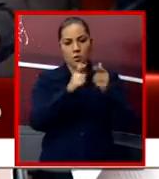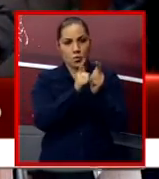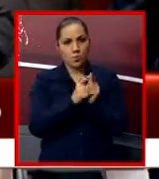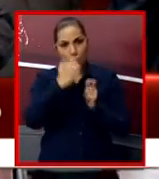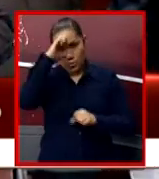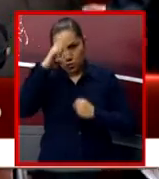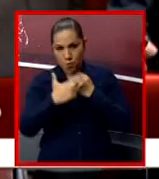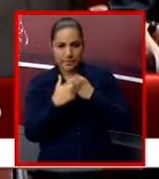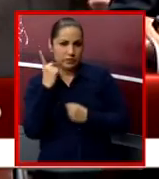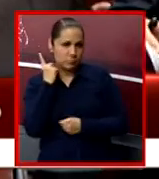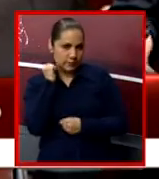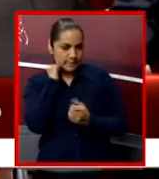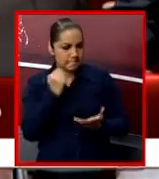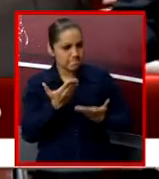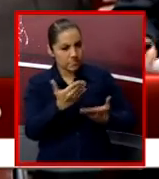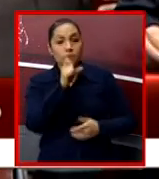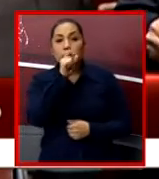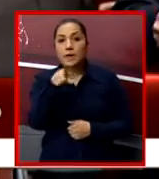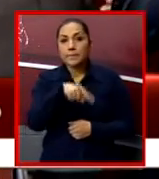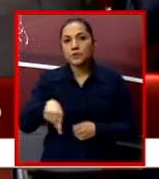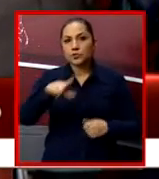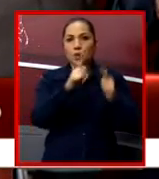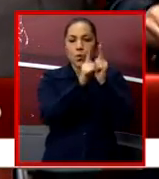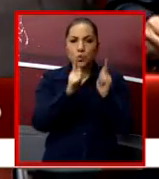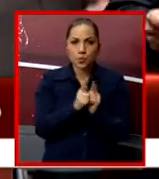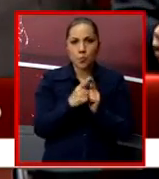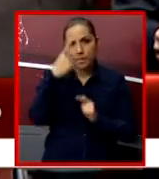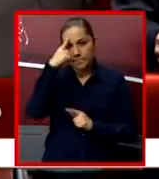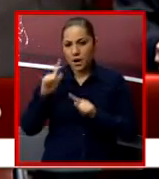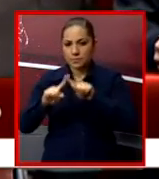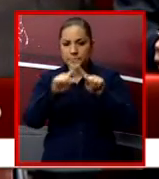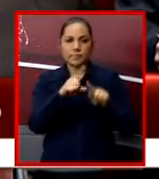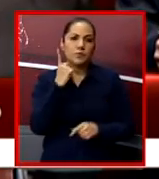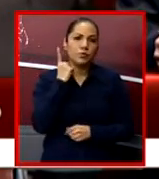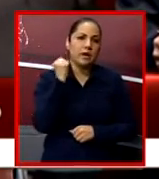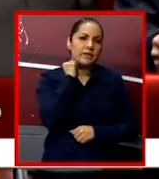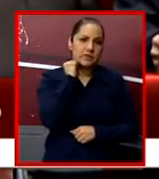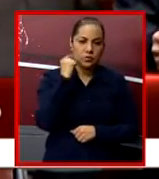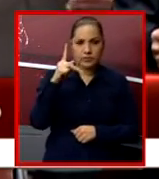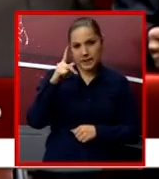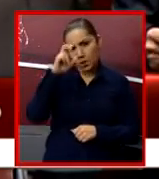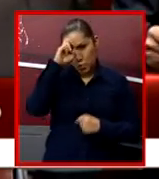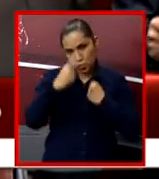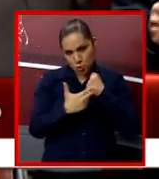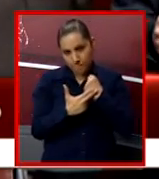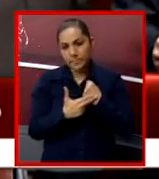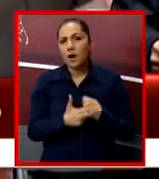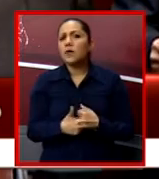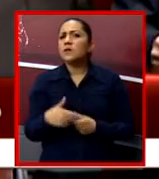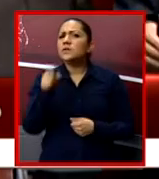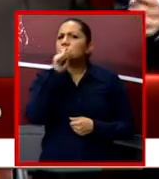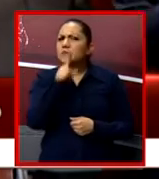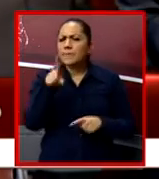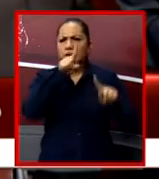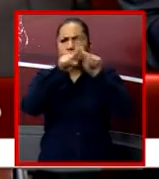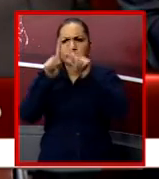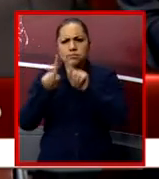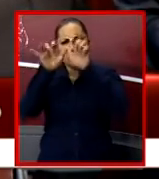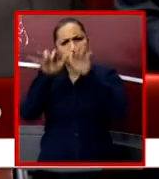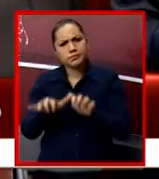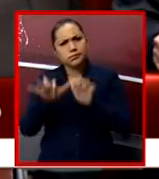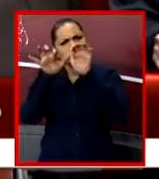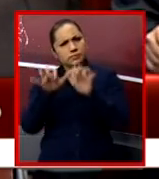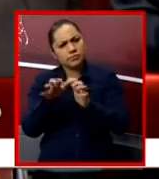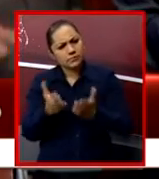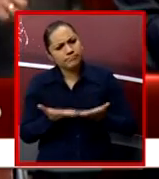Europa, así como del Grupo Británico, la Unión Interparlamentaria, y comunicaciones pues,